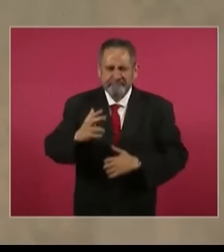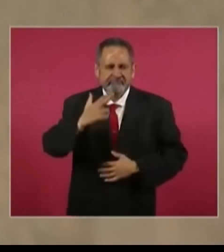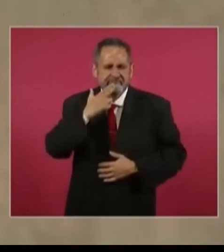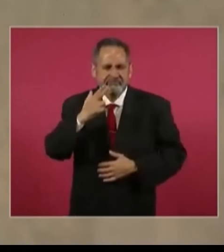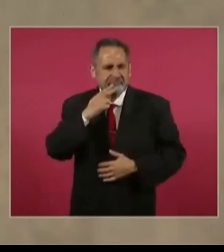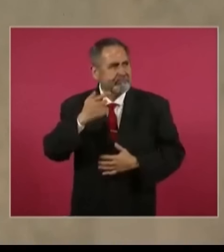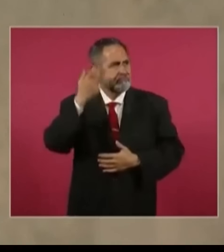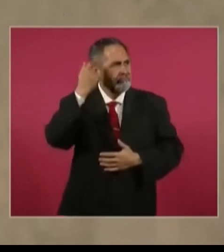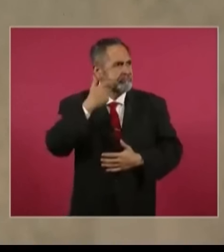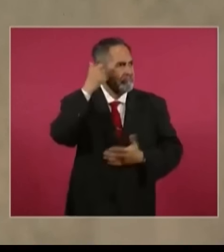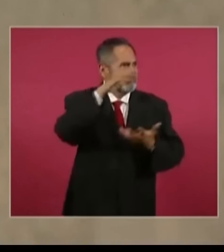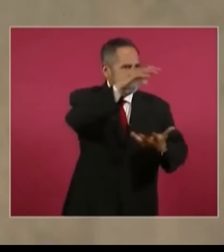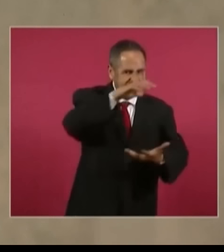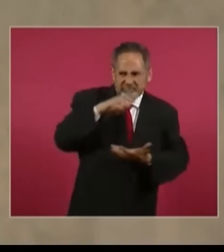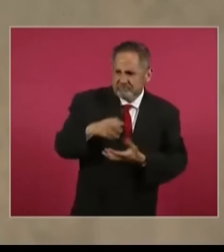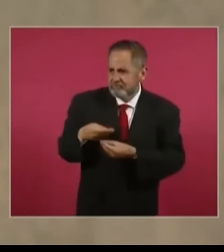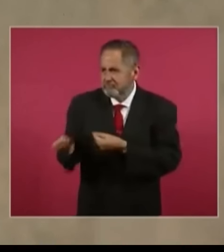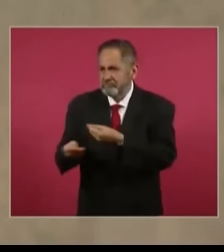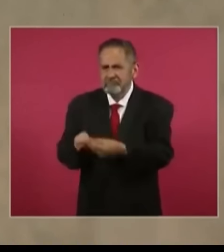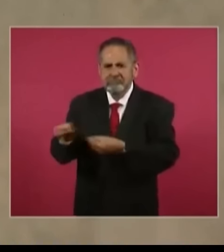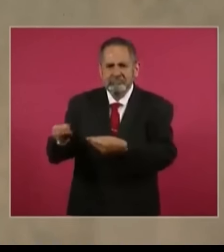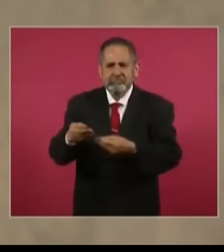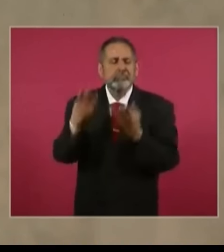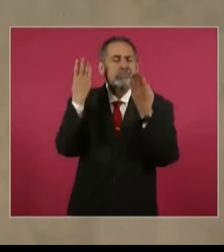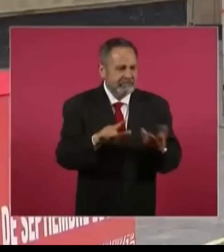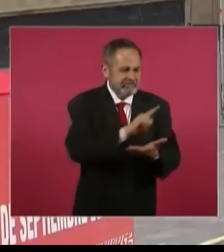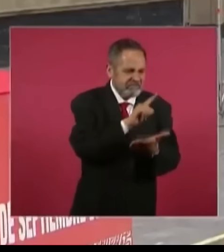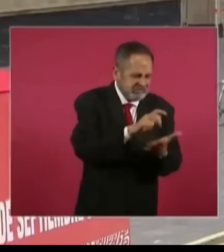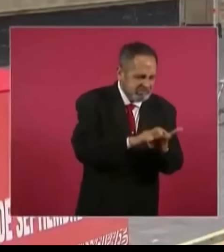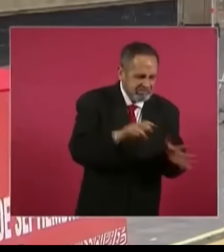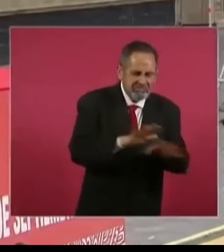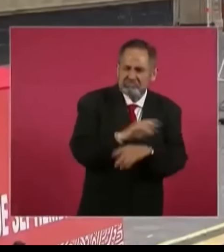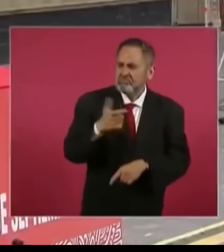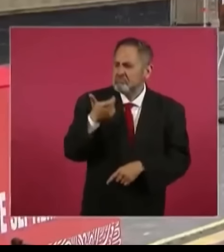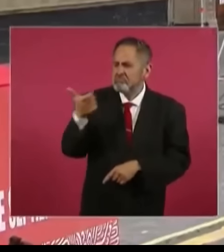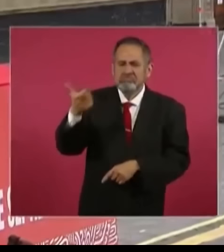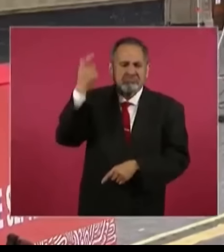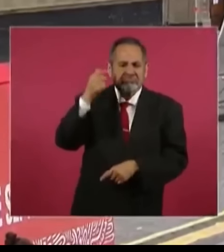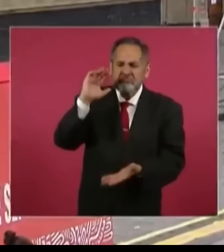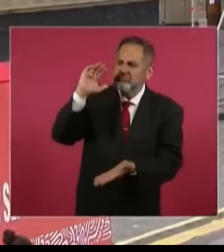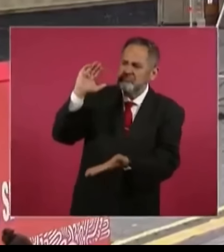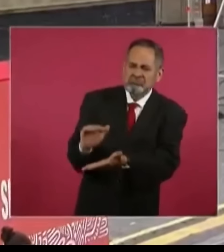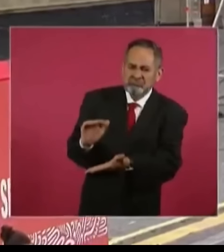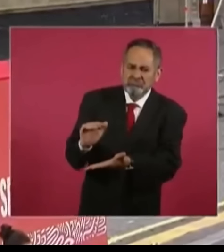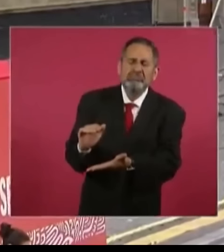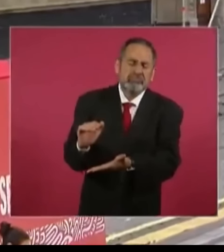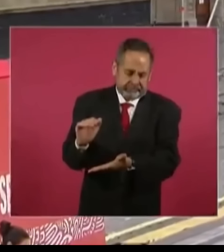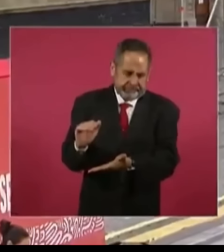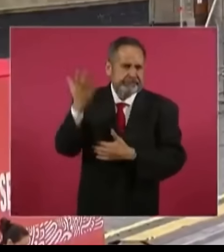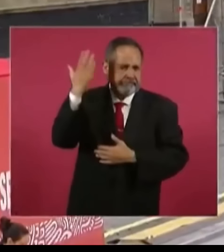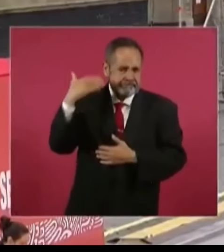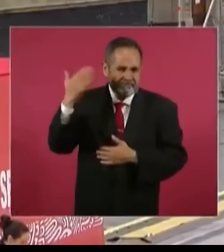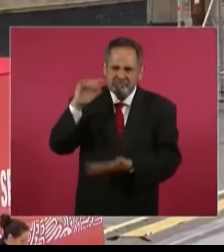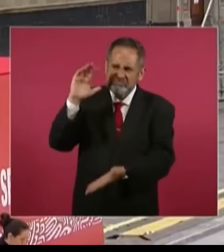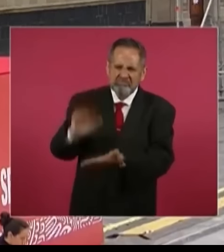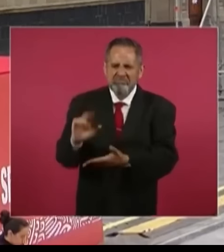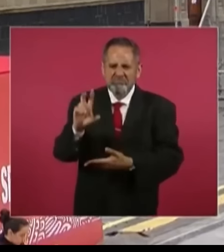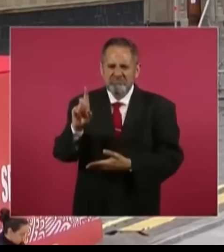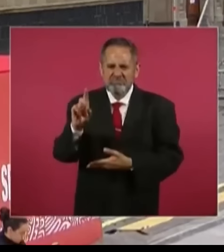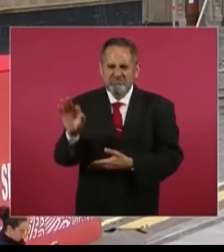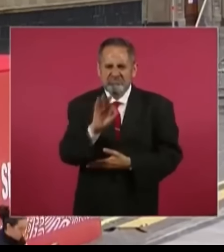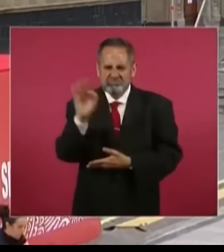rebasa cualquier antecedente sobre la mentira de un mandatario. Salir a decir lo que dijo